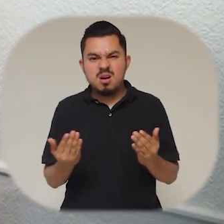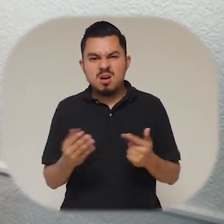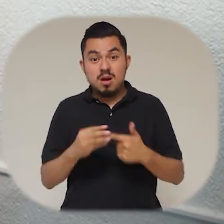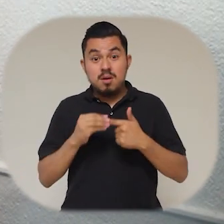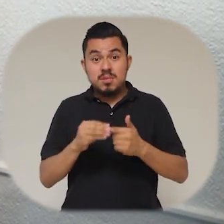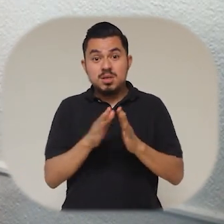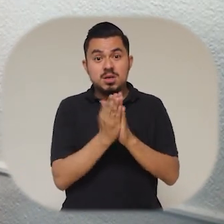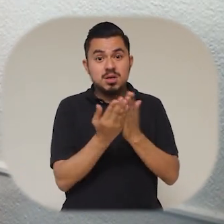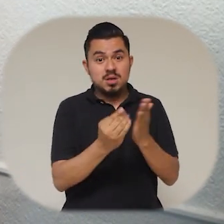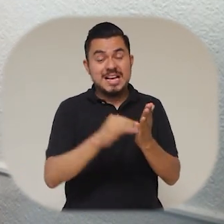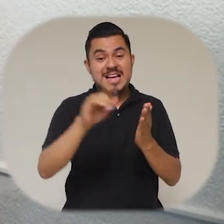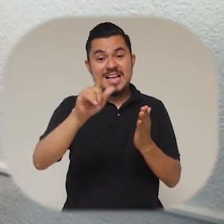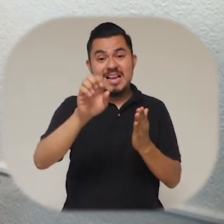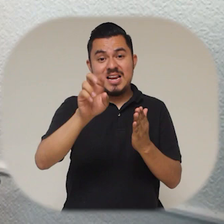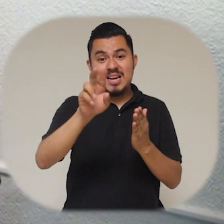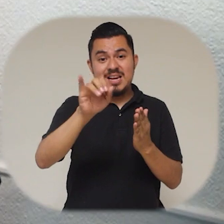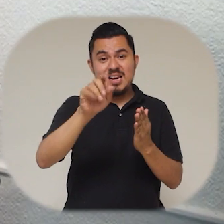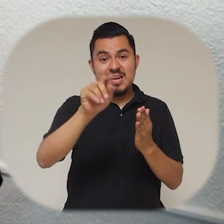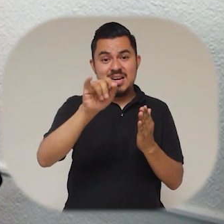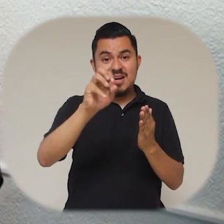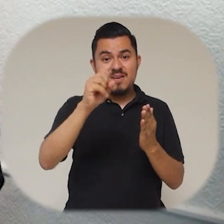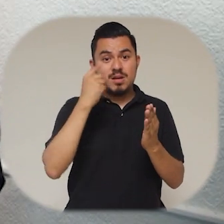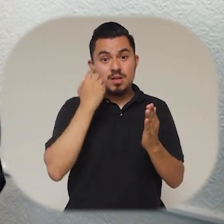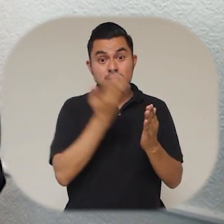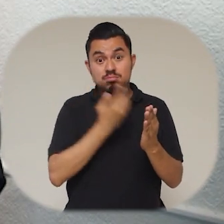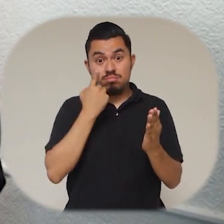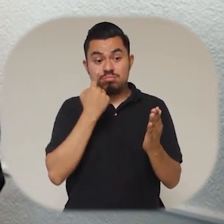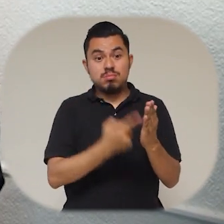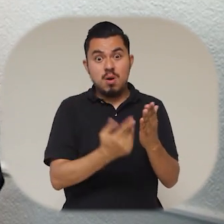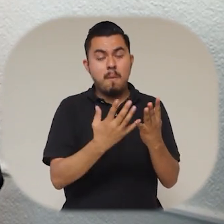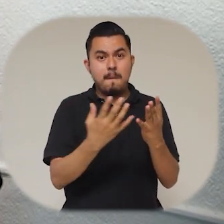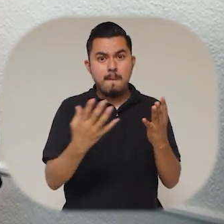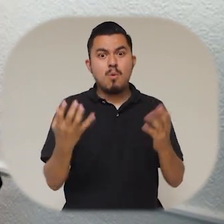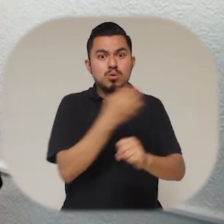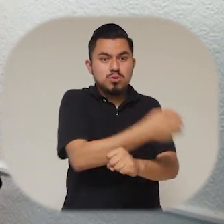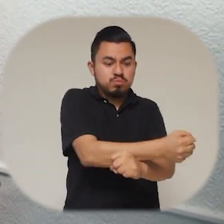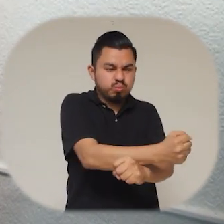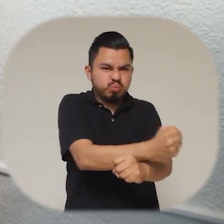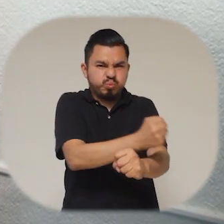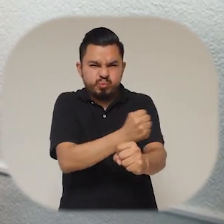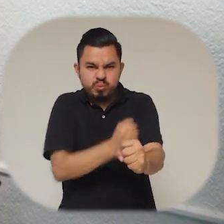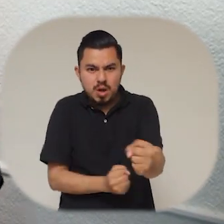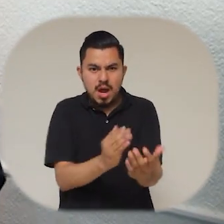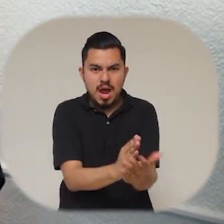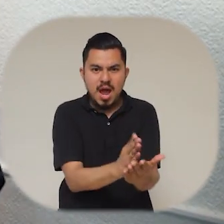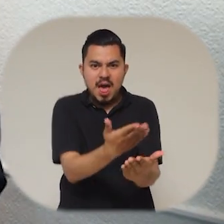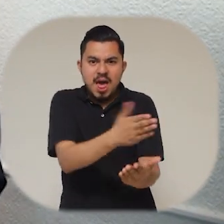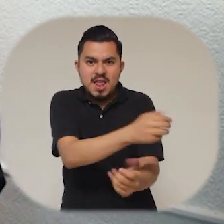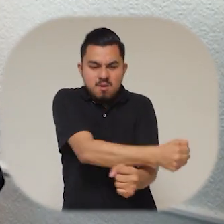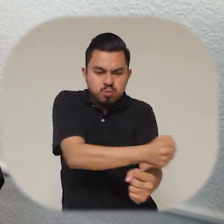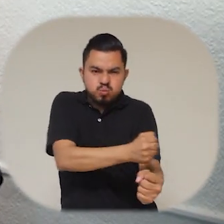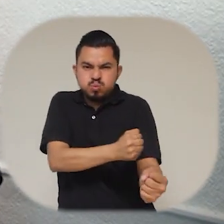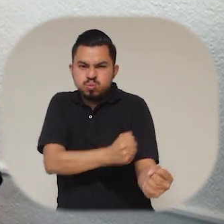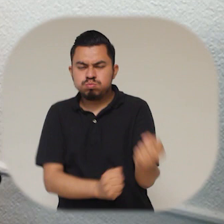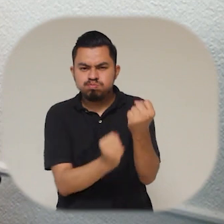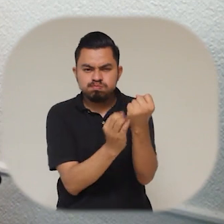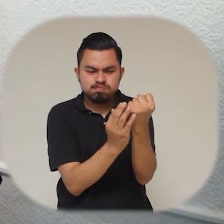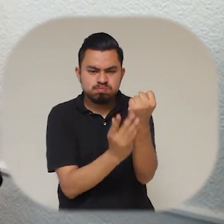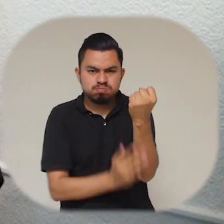que hay sacerdotes. ¿Qué significa esto de ser un sacerdote? El sacerdote es aquel que da una ofrenda,